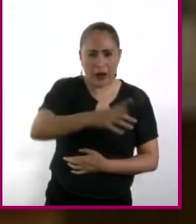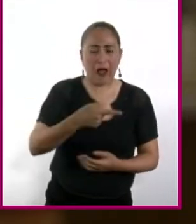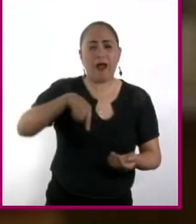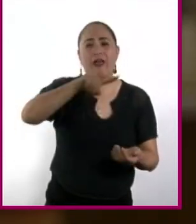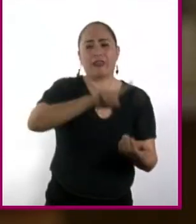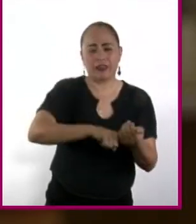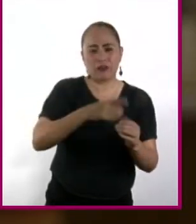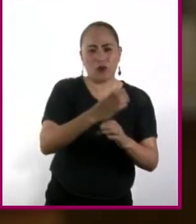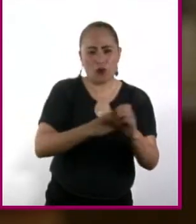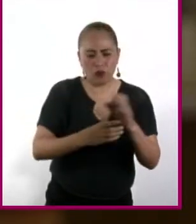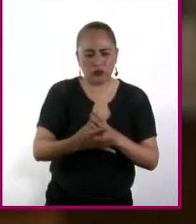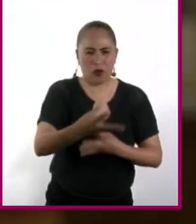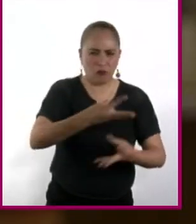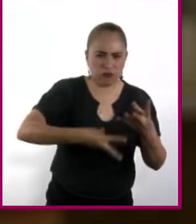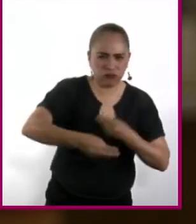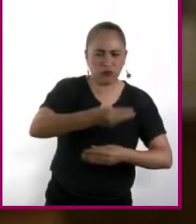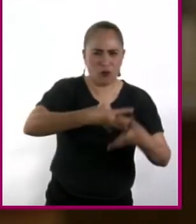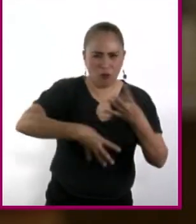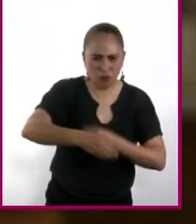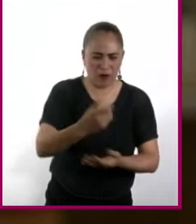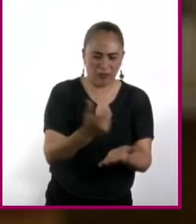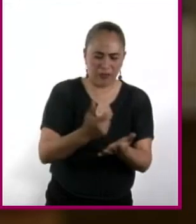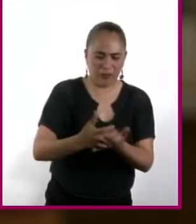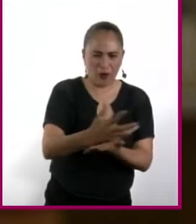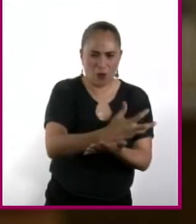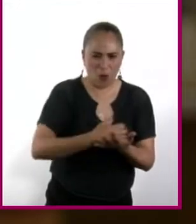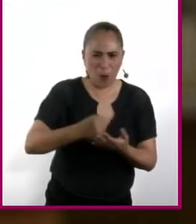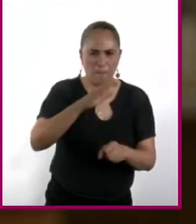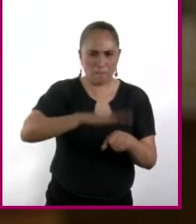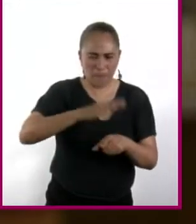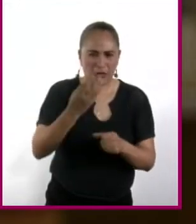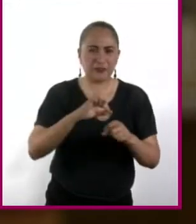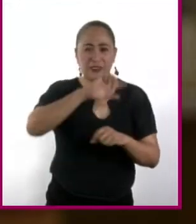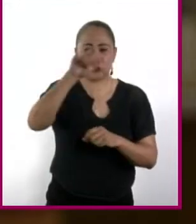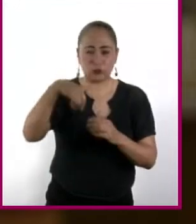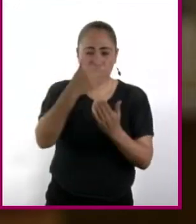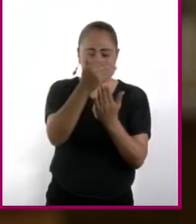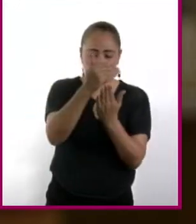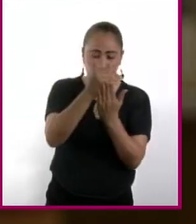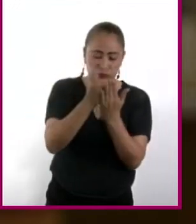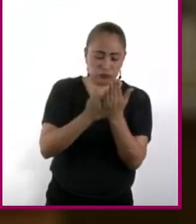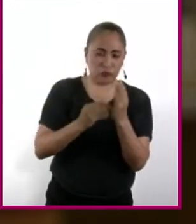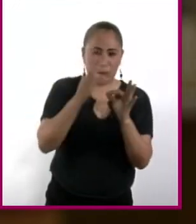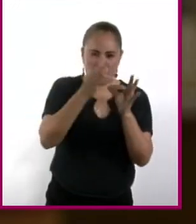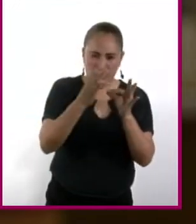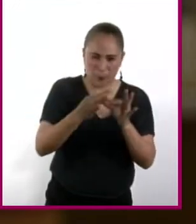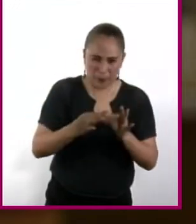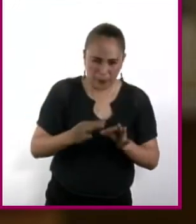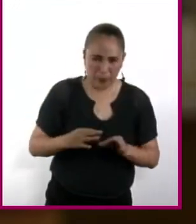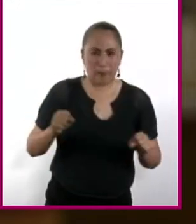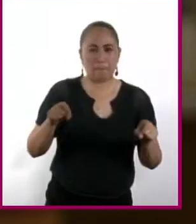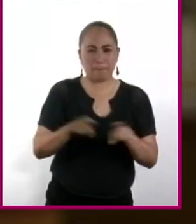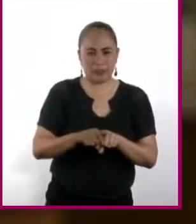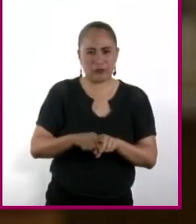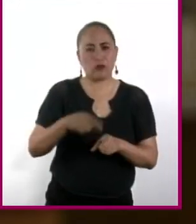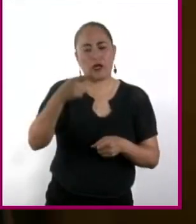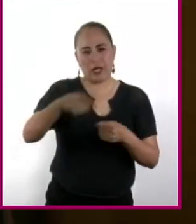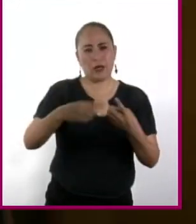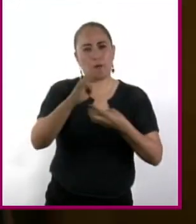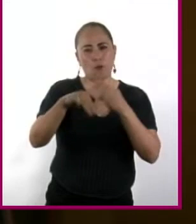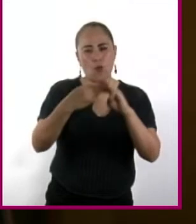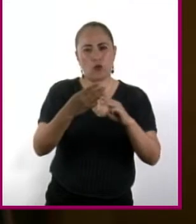de recursos para implementar esta agenda y un pacto global más equitativo con el mundo